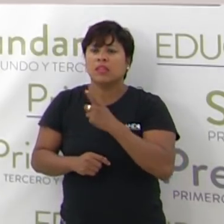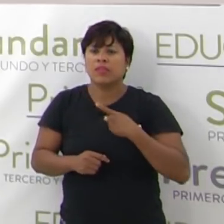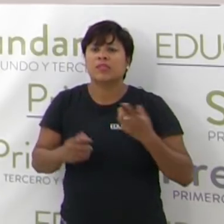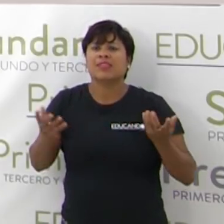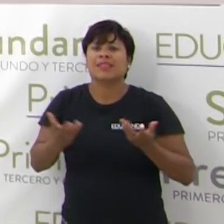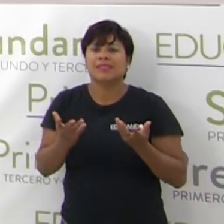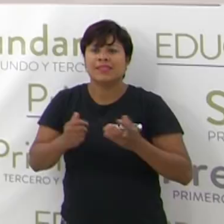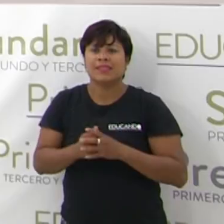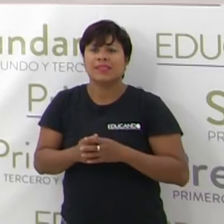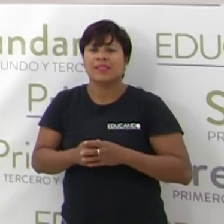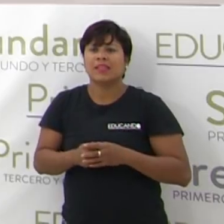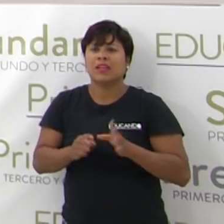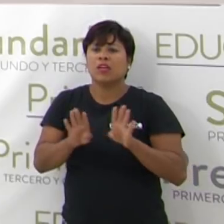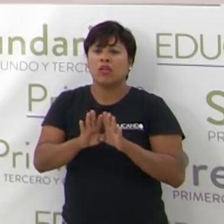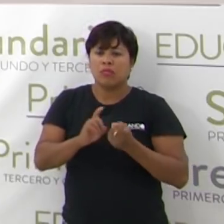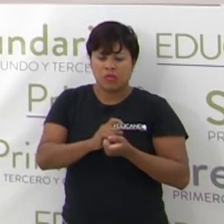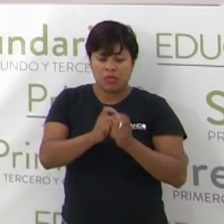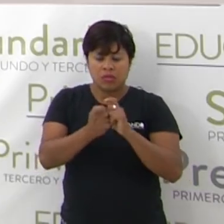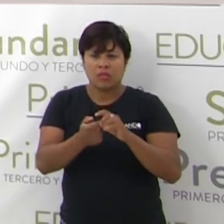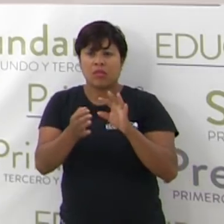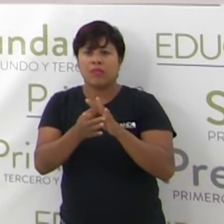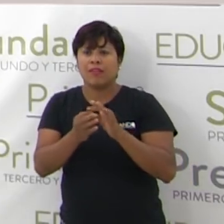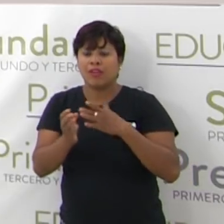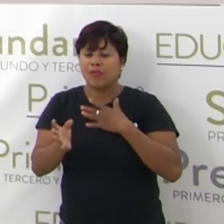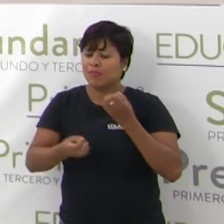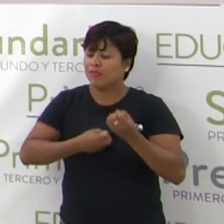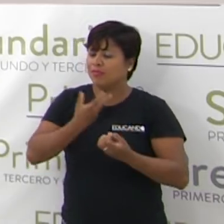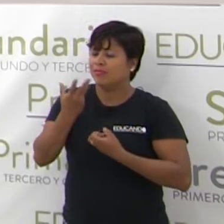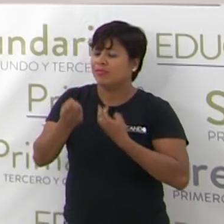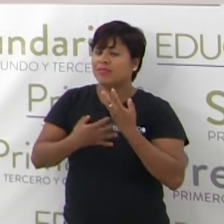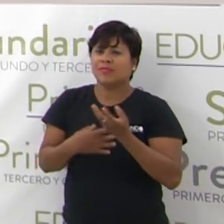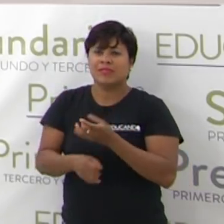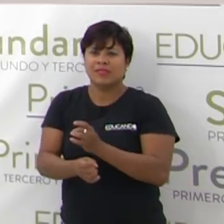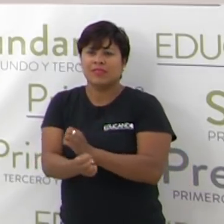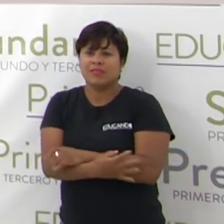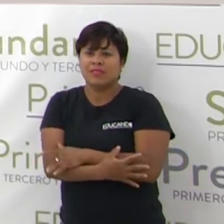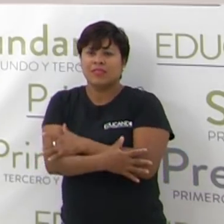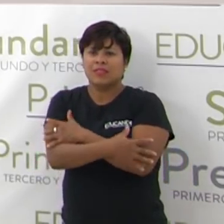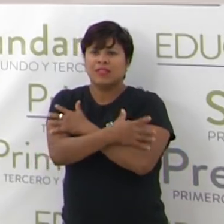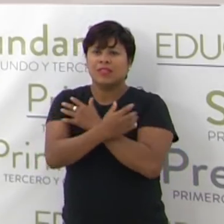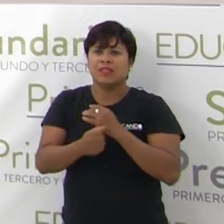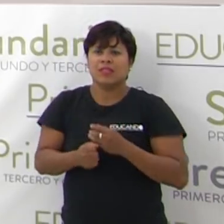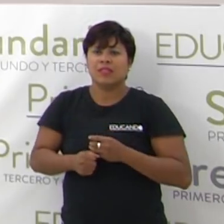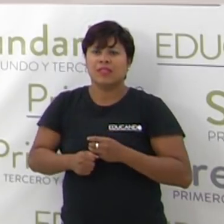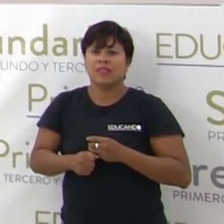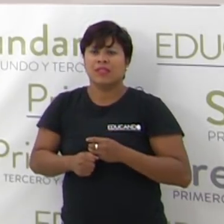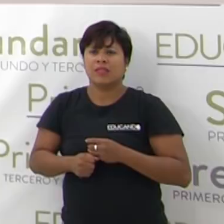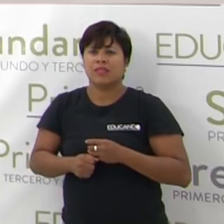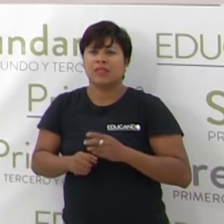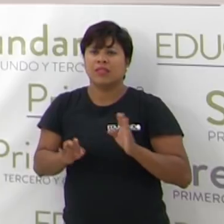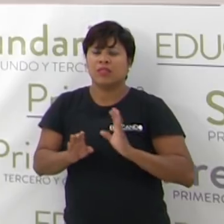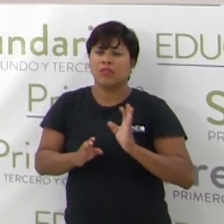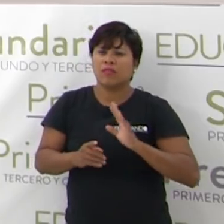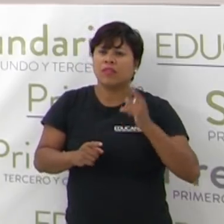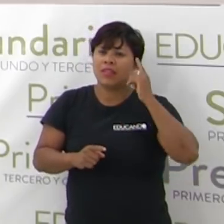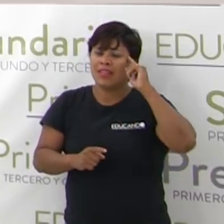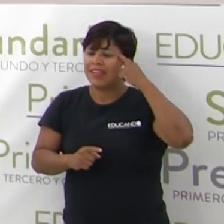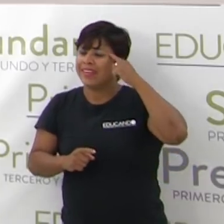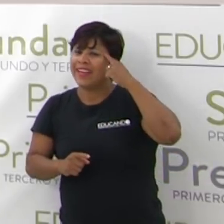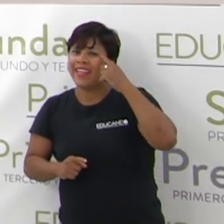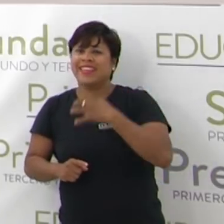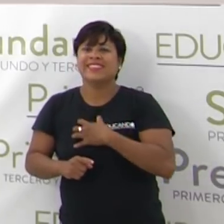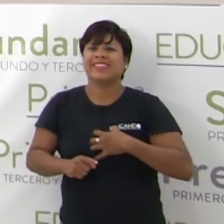hacer? Interpretar emociones. Eso sí, hacer como que estamos enojados, como que estamos